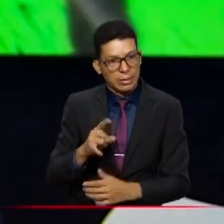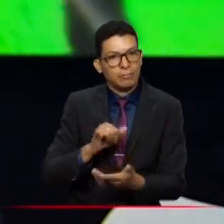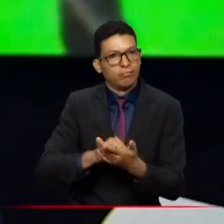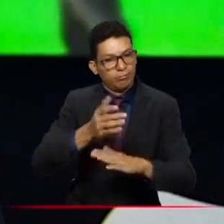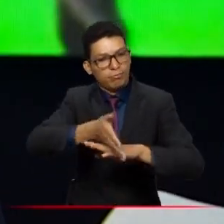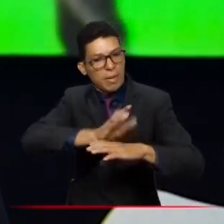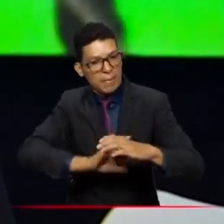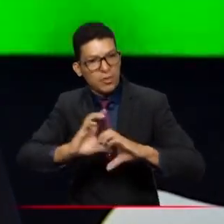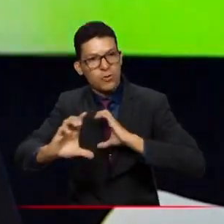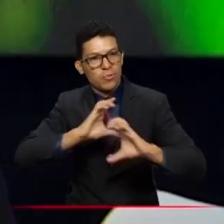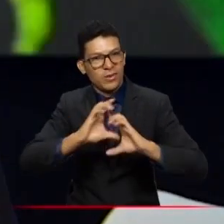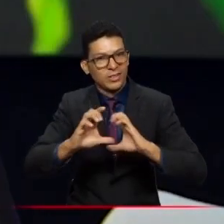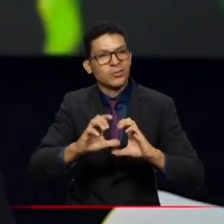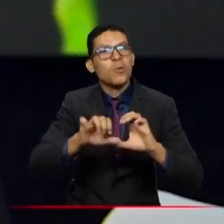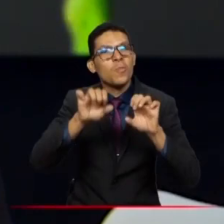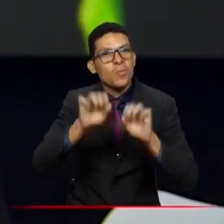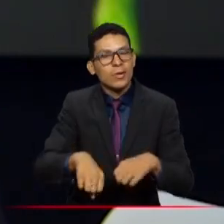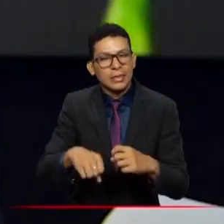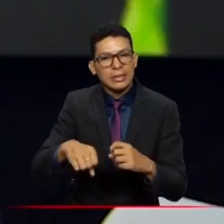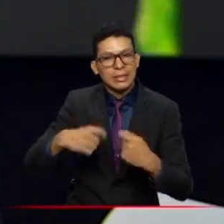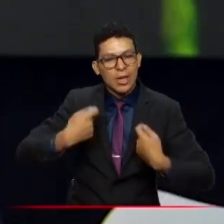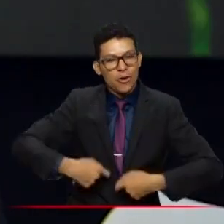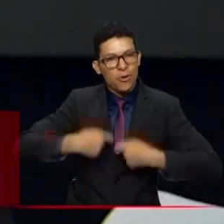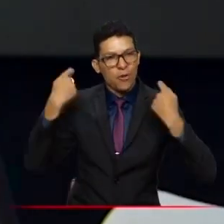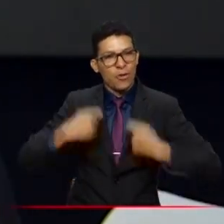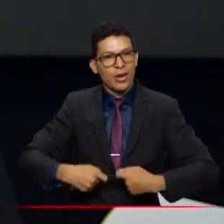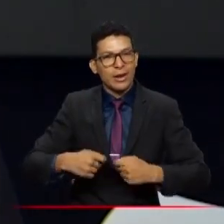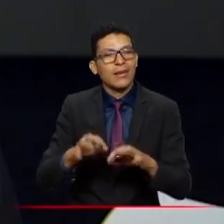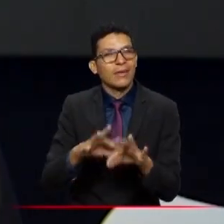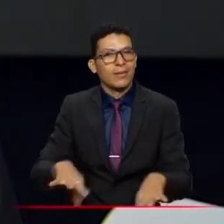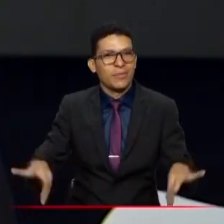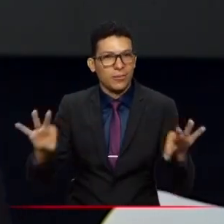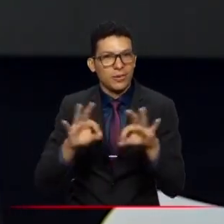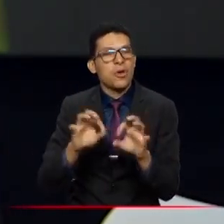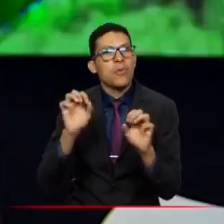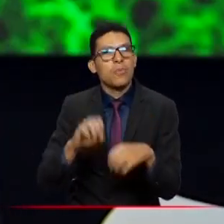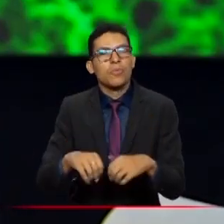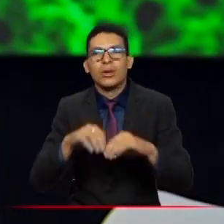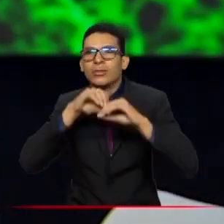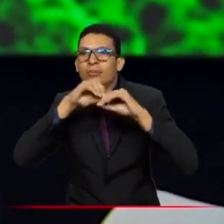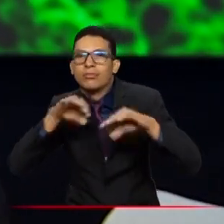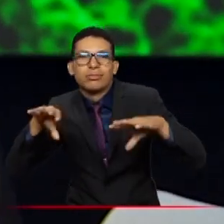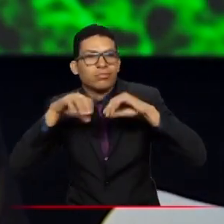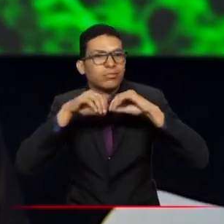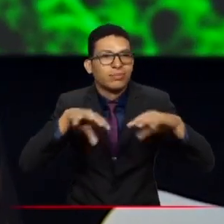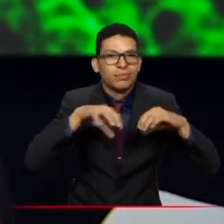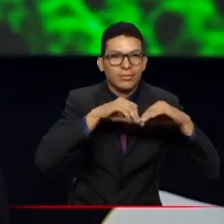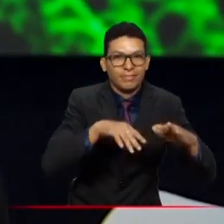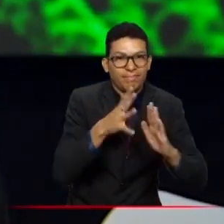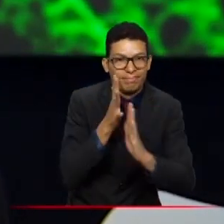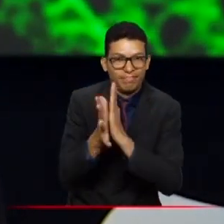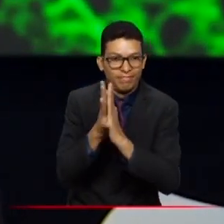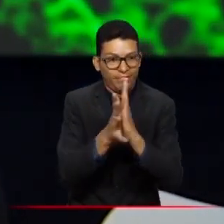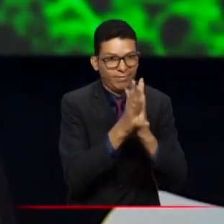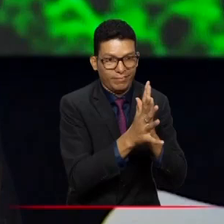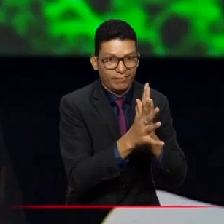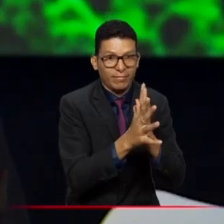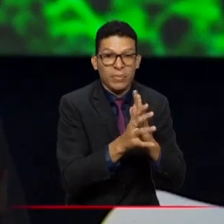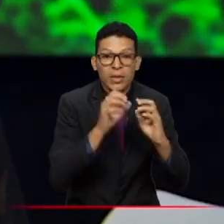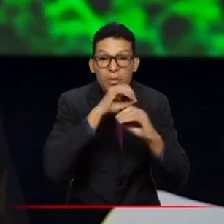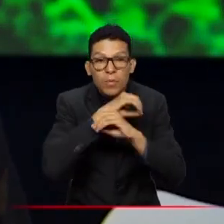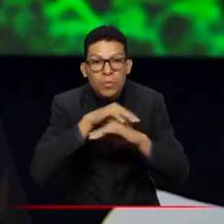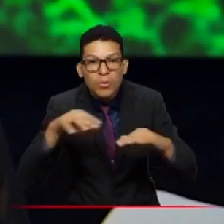de comunicación pues juegan un rol muy importante de cómo podemos difundir esta información para un público que las